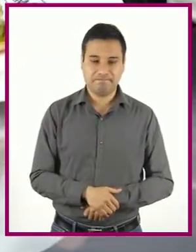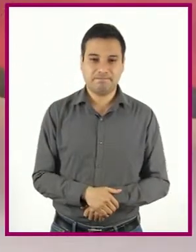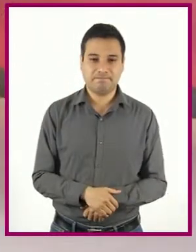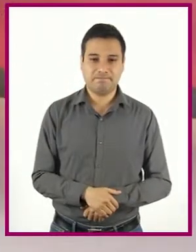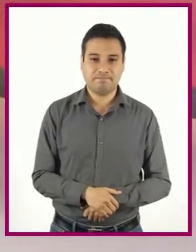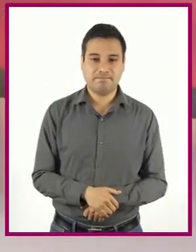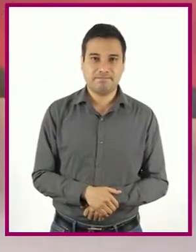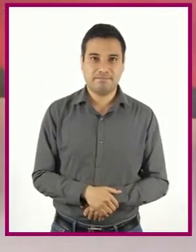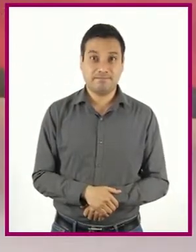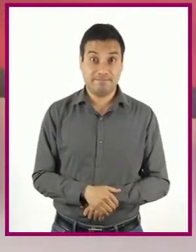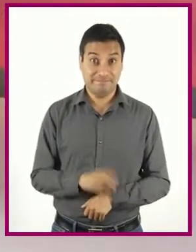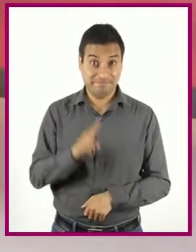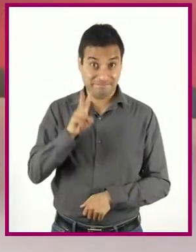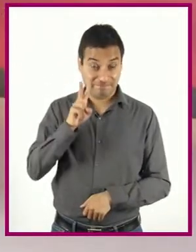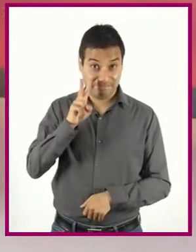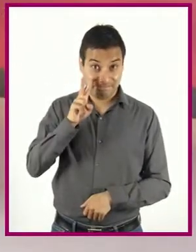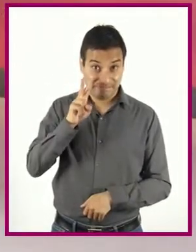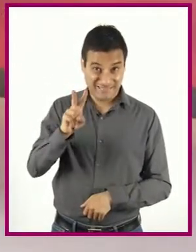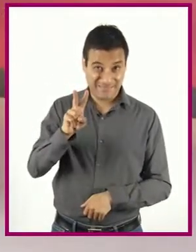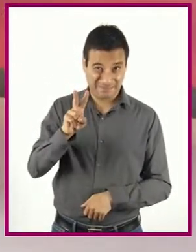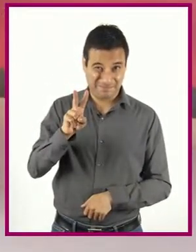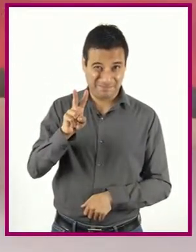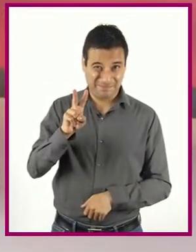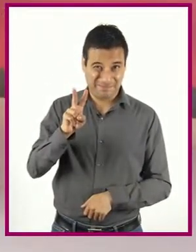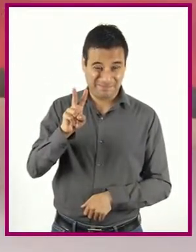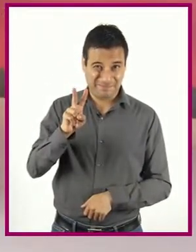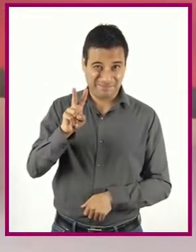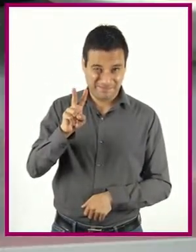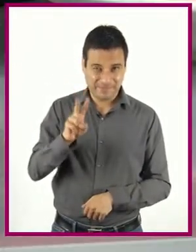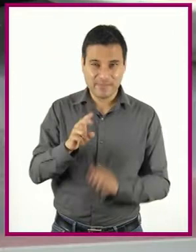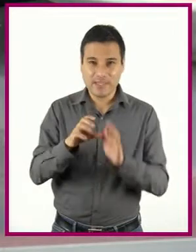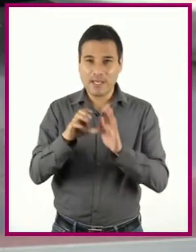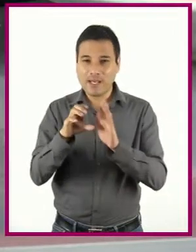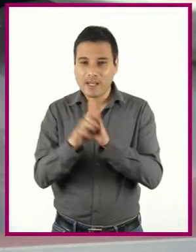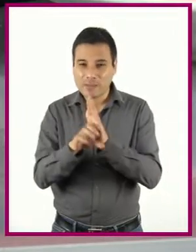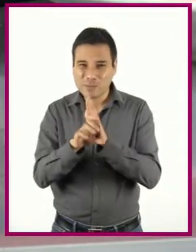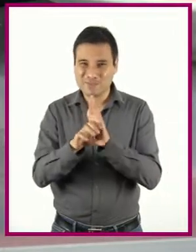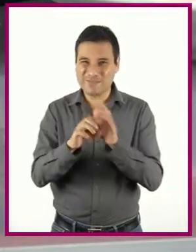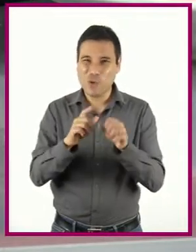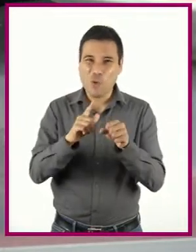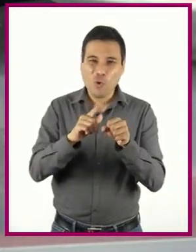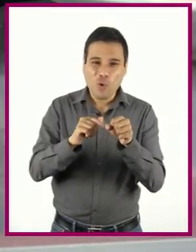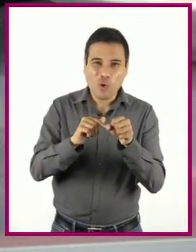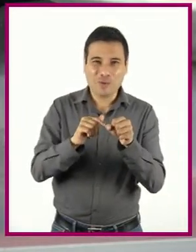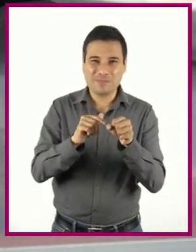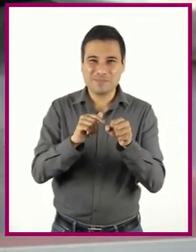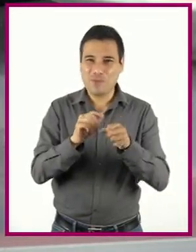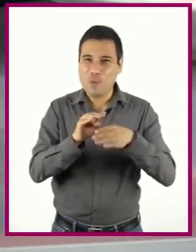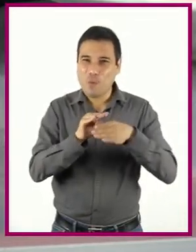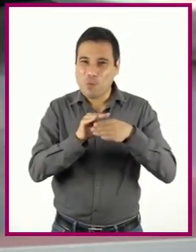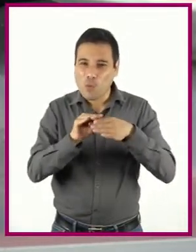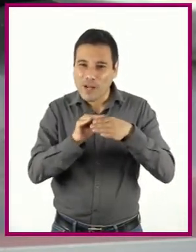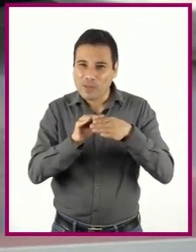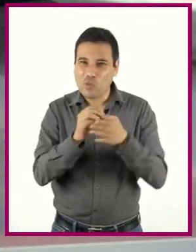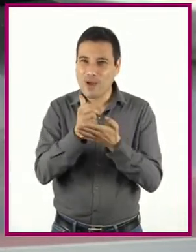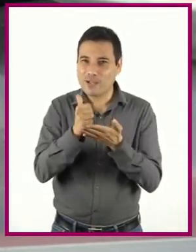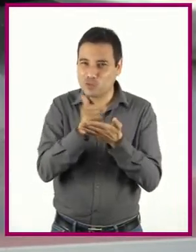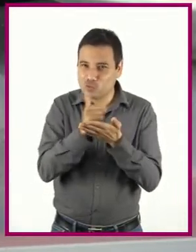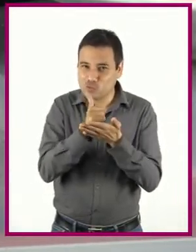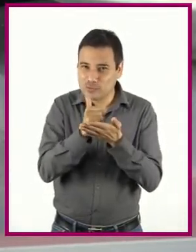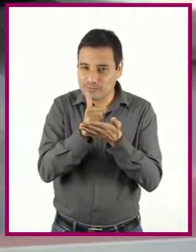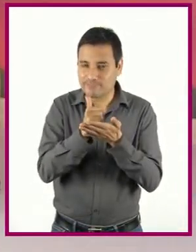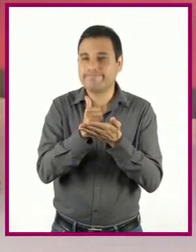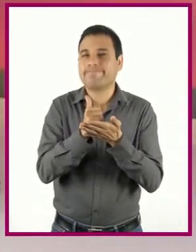Podemos observar que algunos productos dan alguna coloración azul o morado oscuro, lo que indica la presencia de almidón en